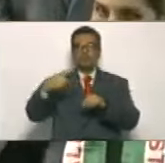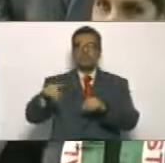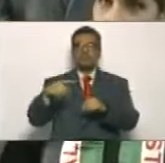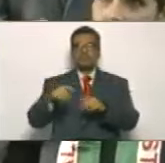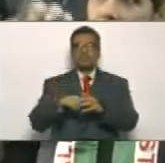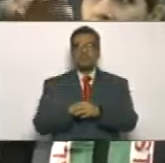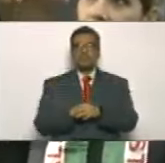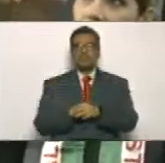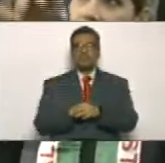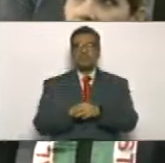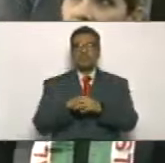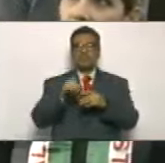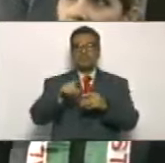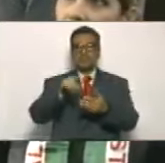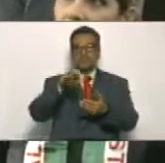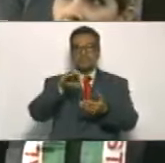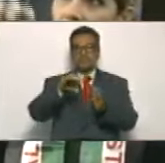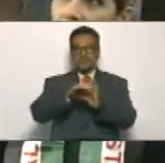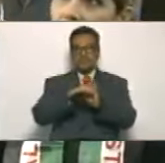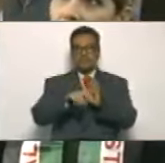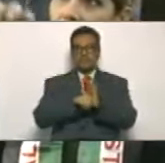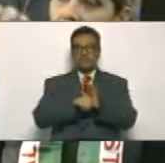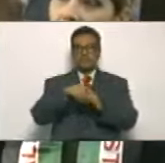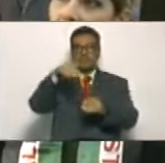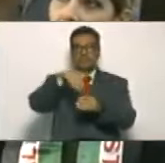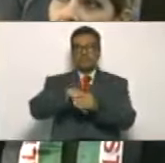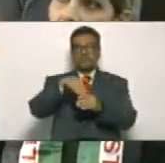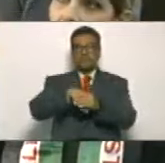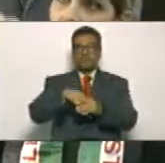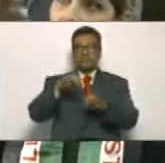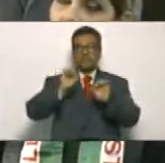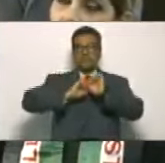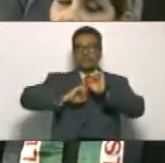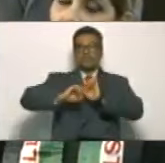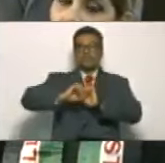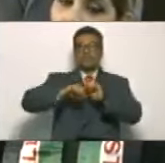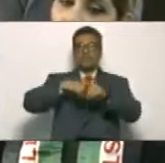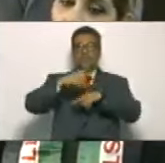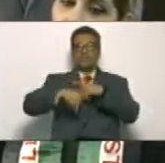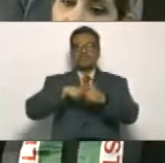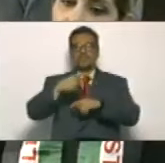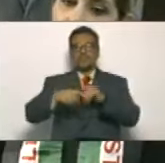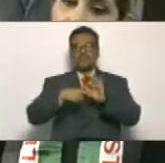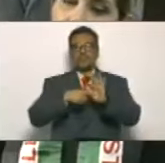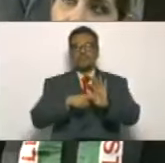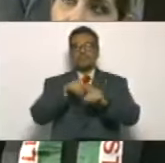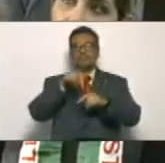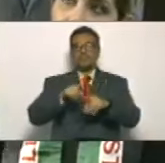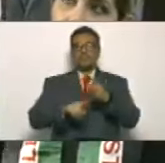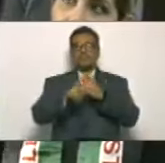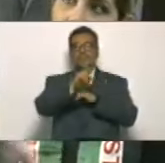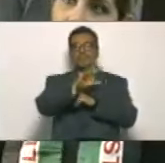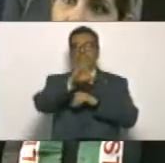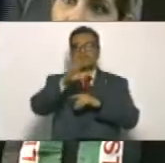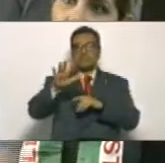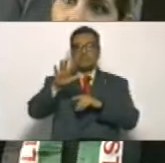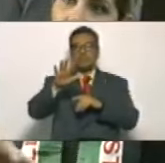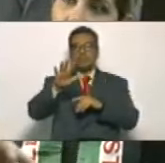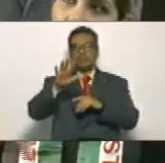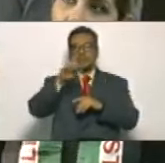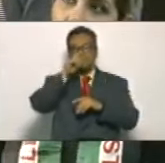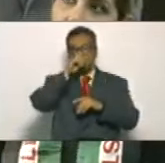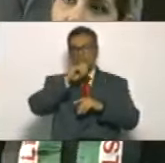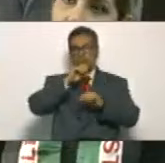Democrática deja constancia de su voto en contra del proyecto presentado. 25 años de